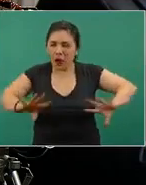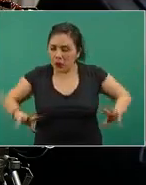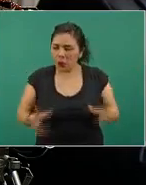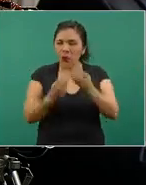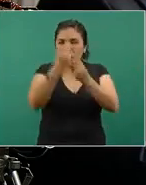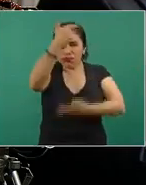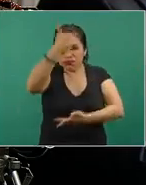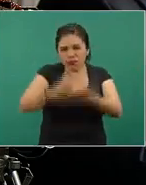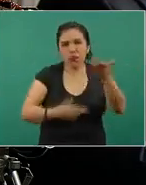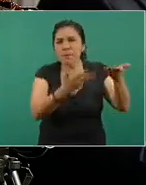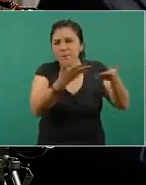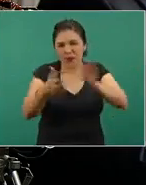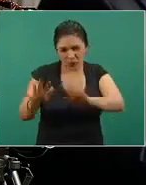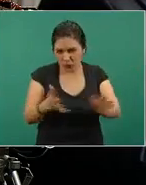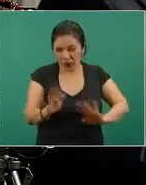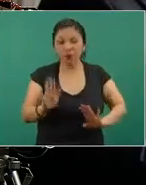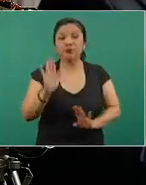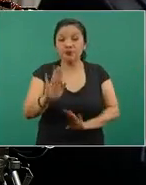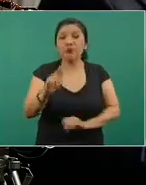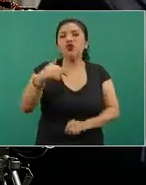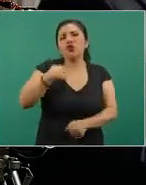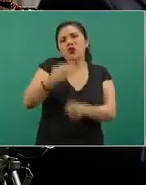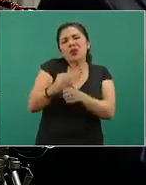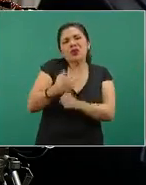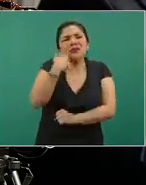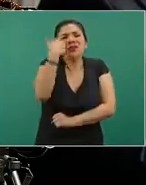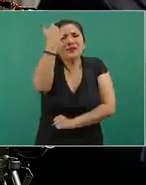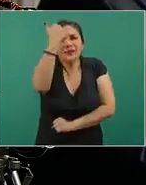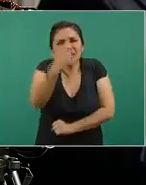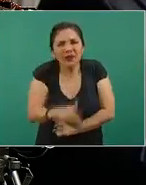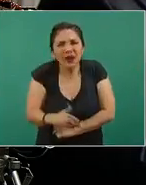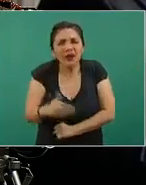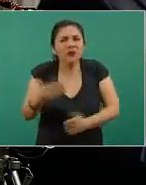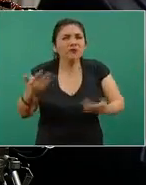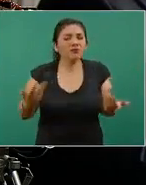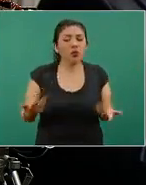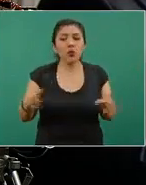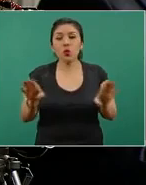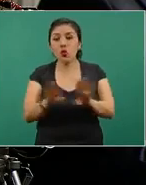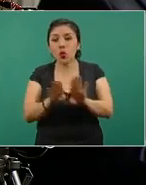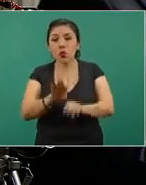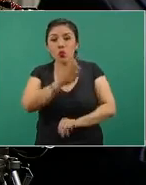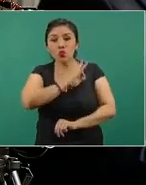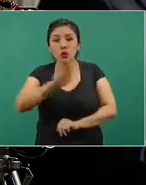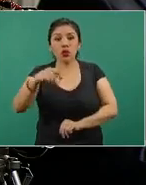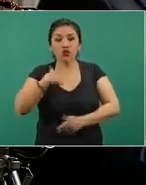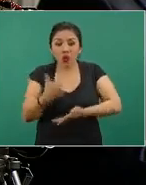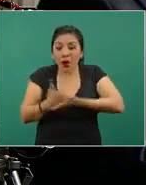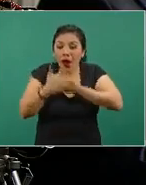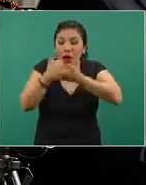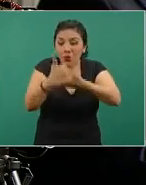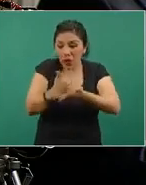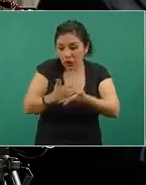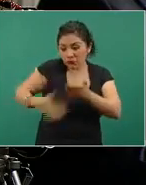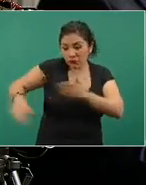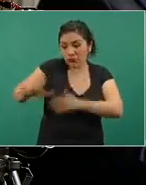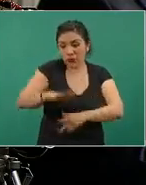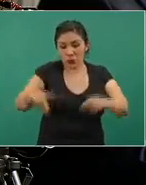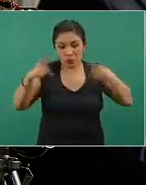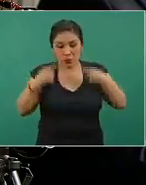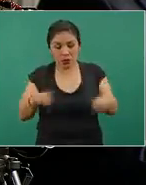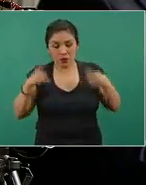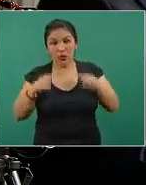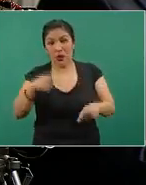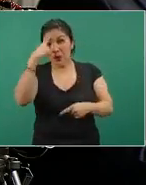menos. Entonces, yo quisiera saber de qué forma podemos ayudar socialmente a que